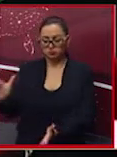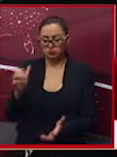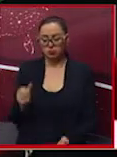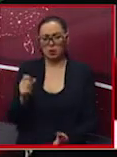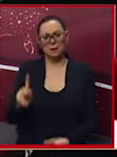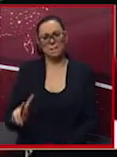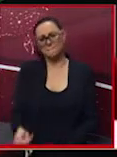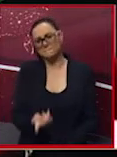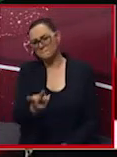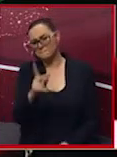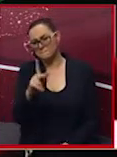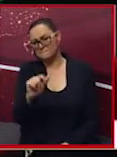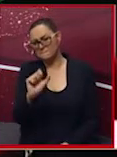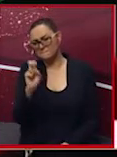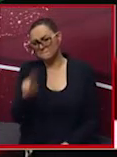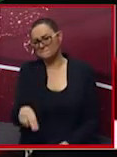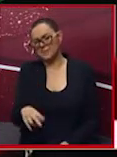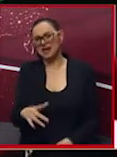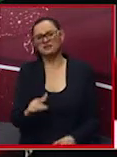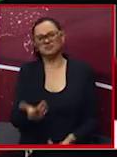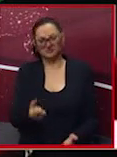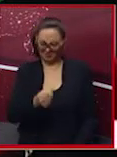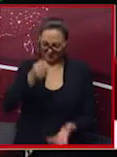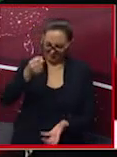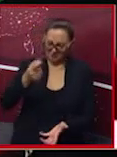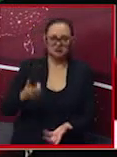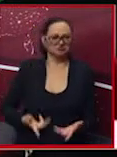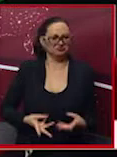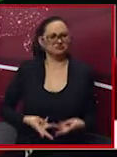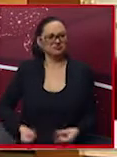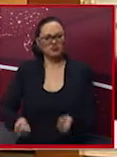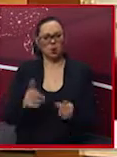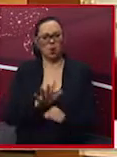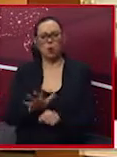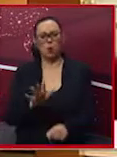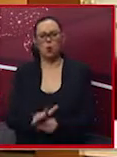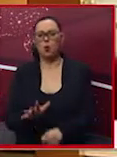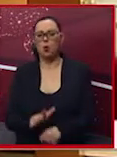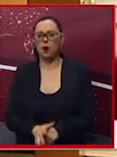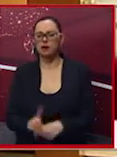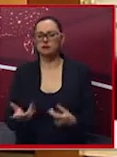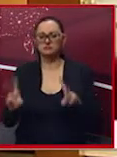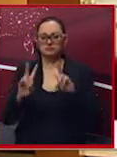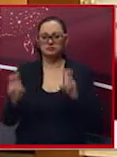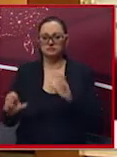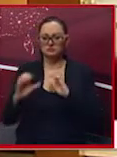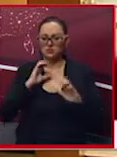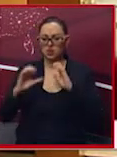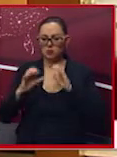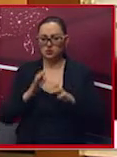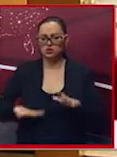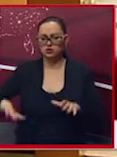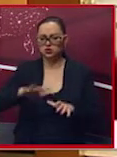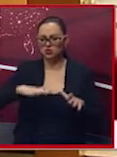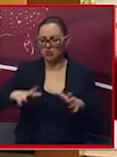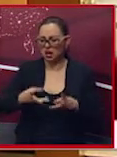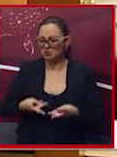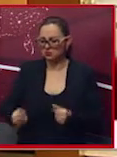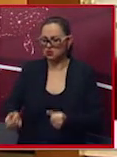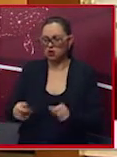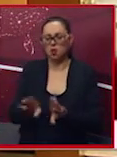PAN cuestionó al funcionario sobre el destino de esos recursos, así como lo invertido en el área de comunicación social.